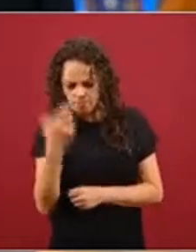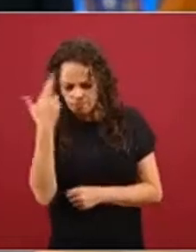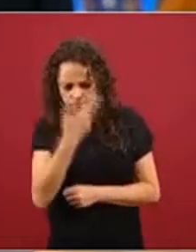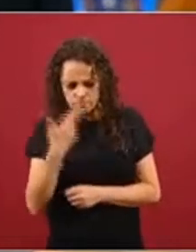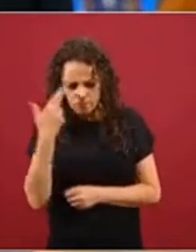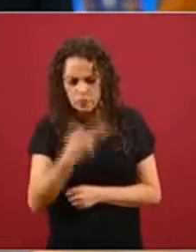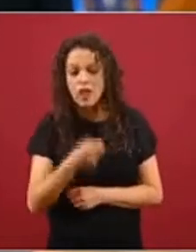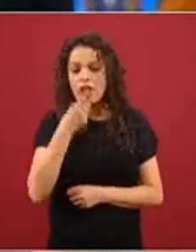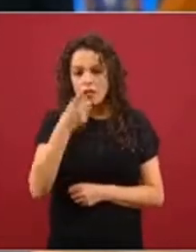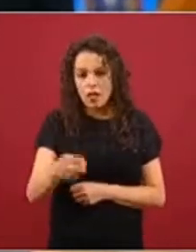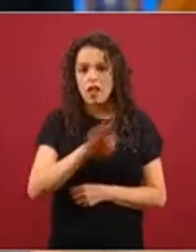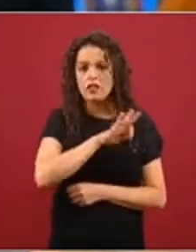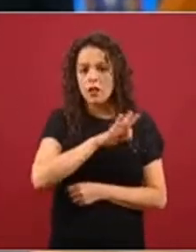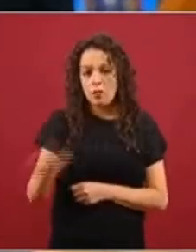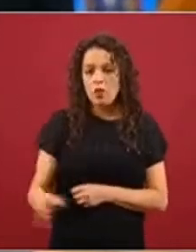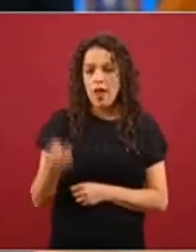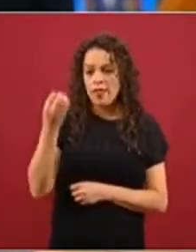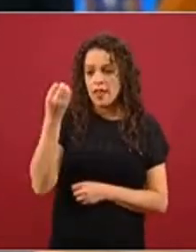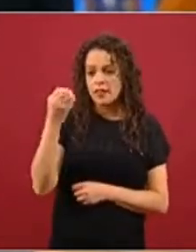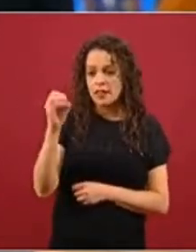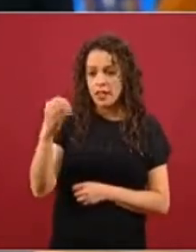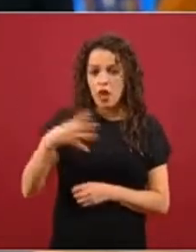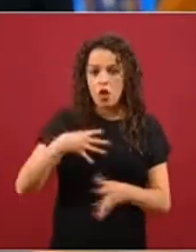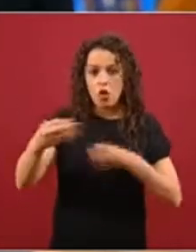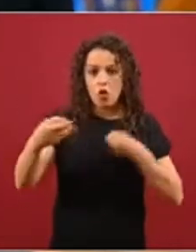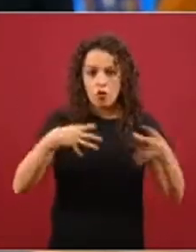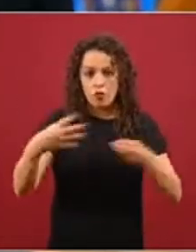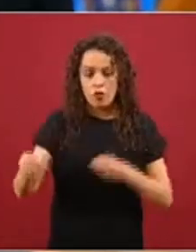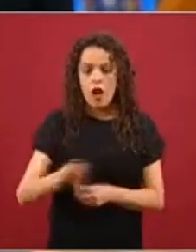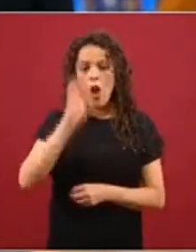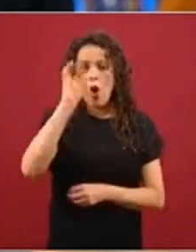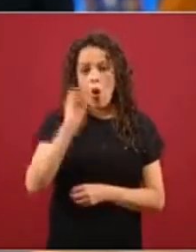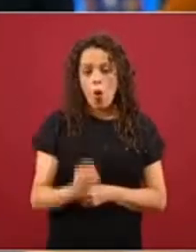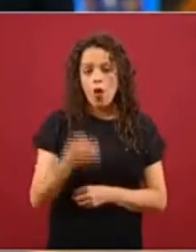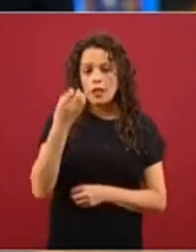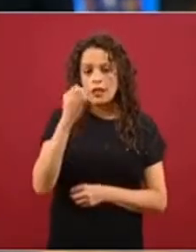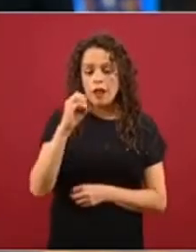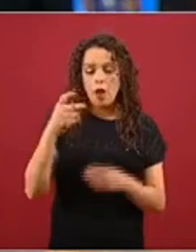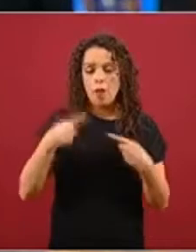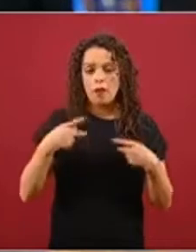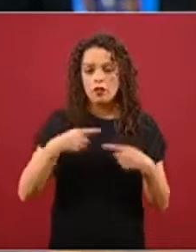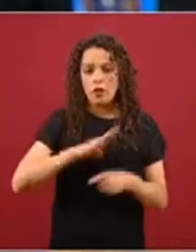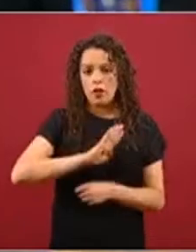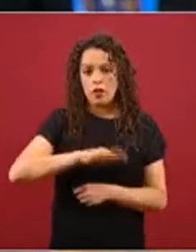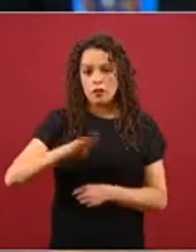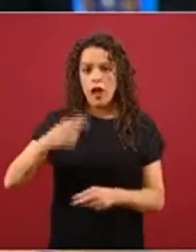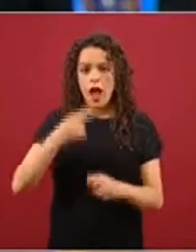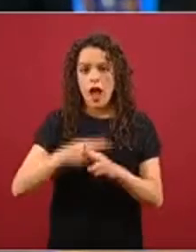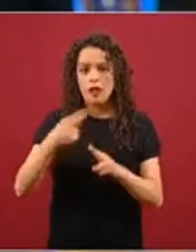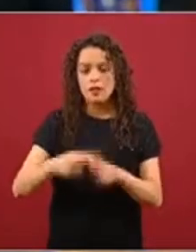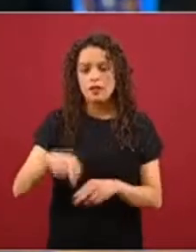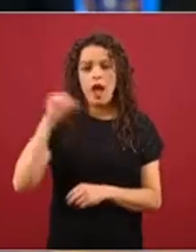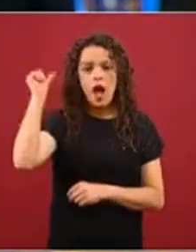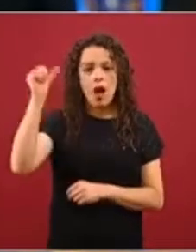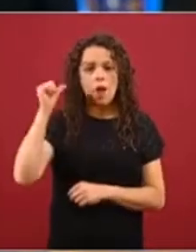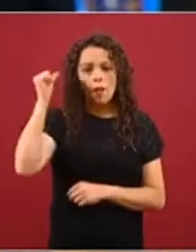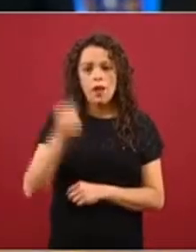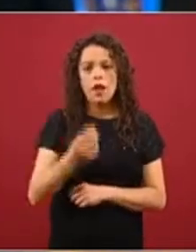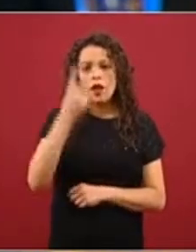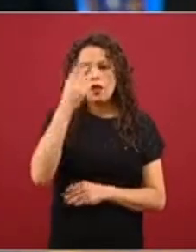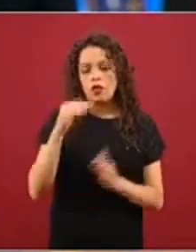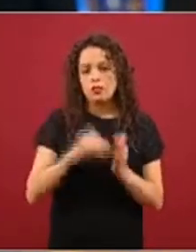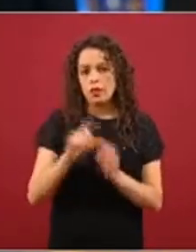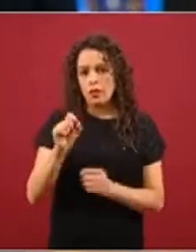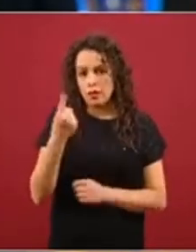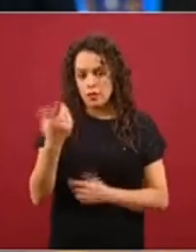número 0 de contagios y 0 de defunciones para abril de 2021. ¿Cómo ve esta predicción?